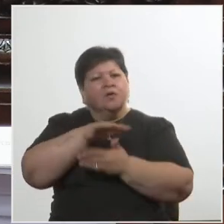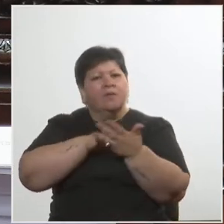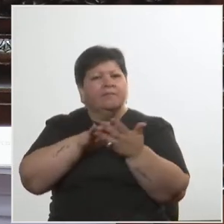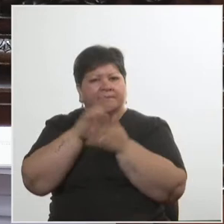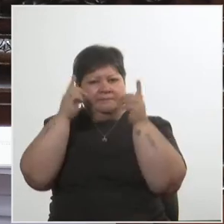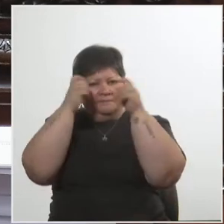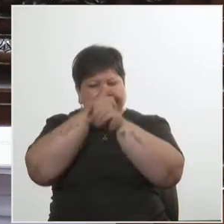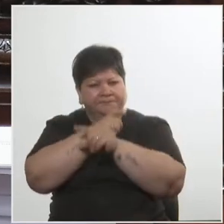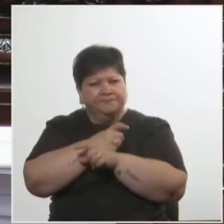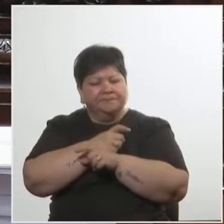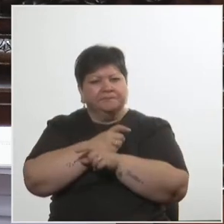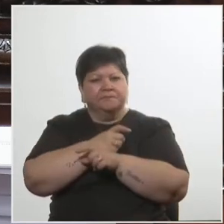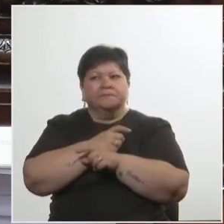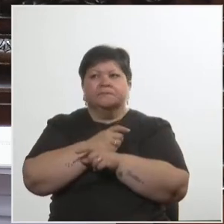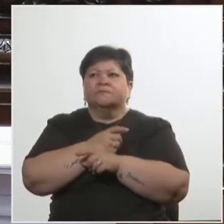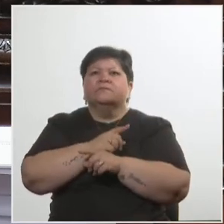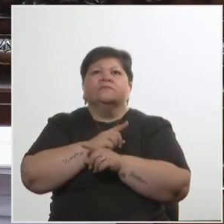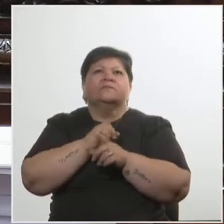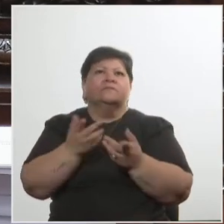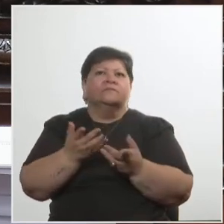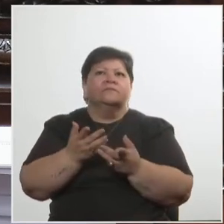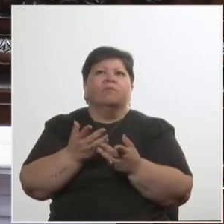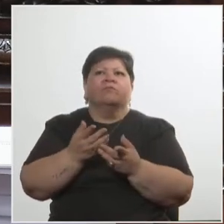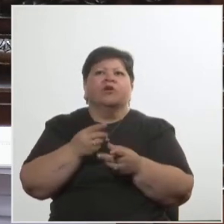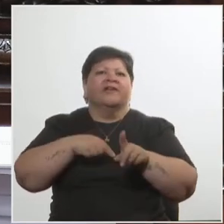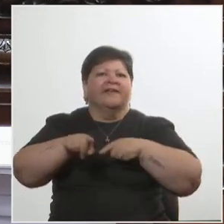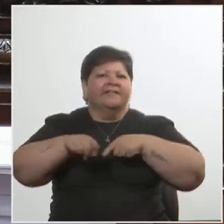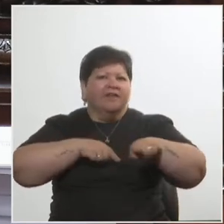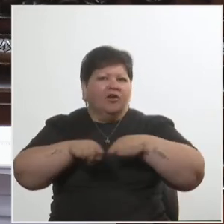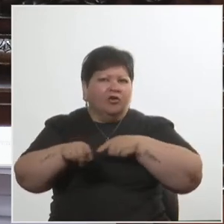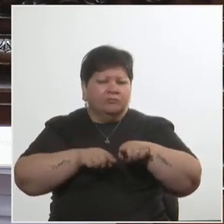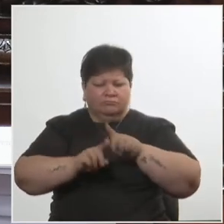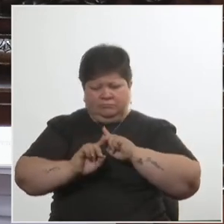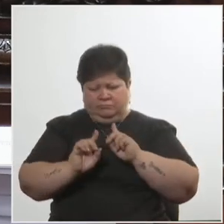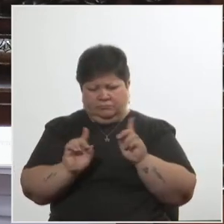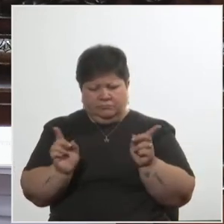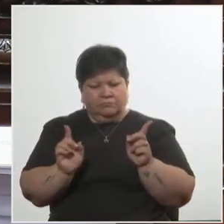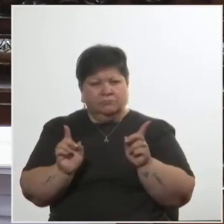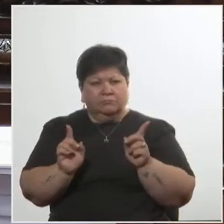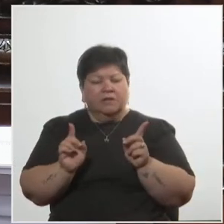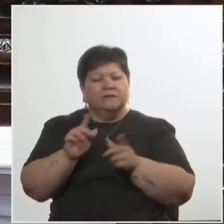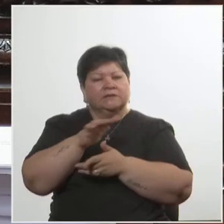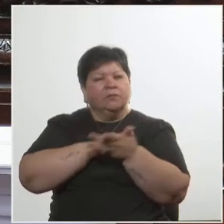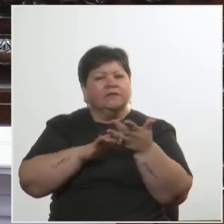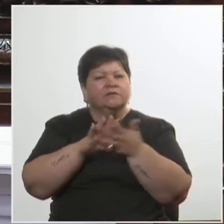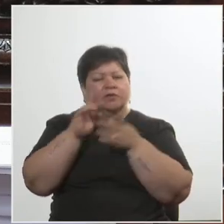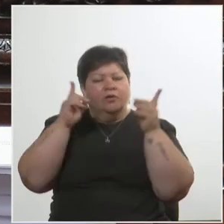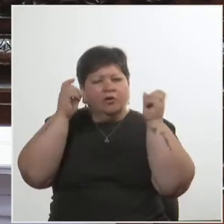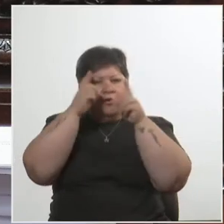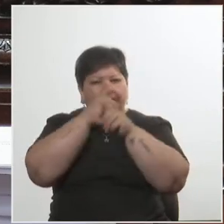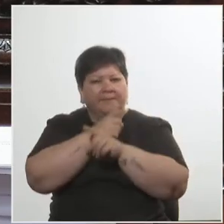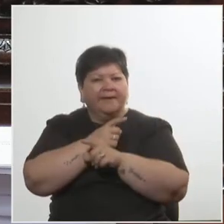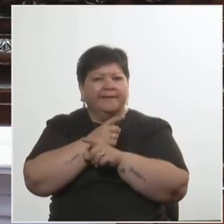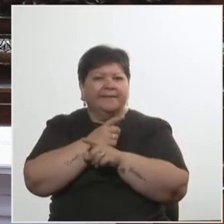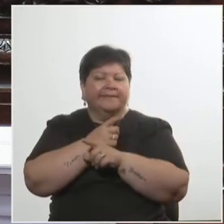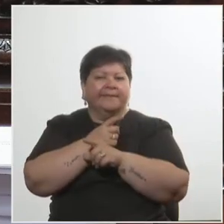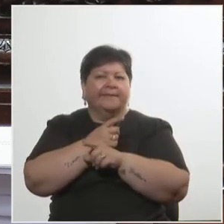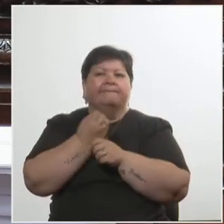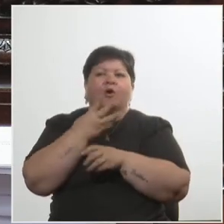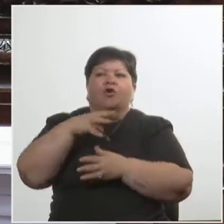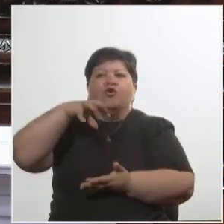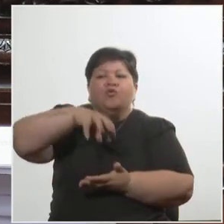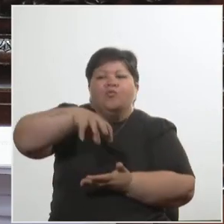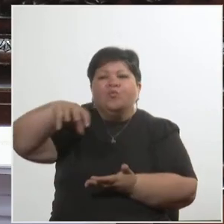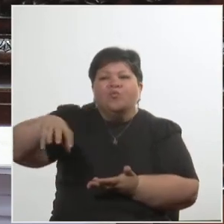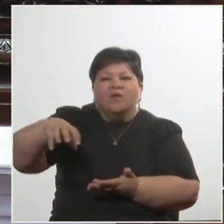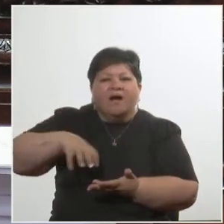no en una situación compleja por gestión sino en una situación compleja por cuenca por